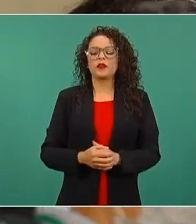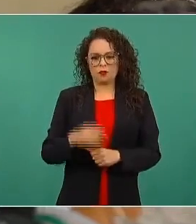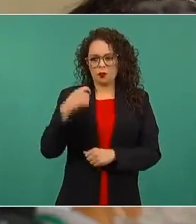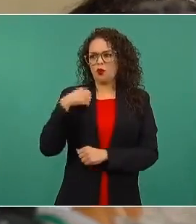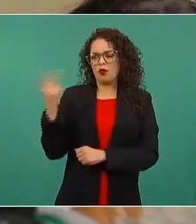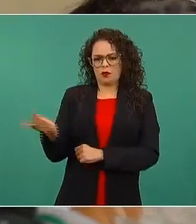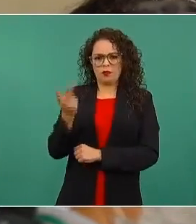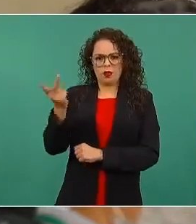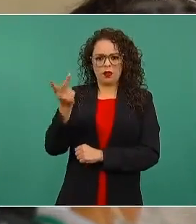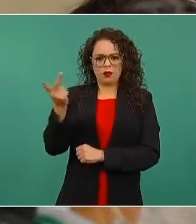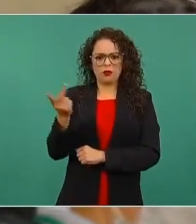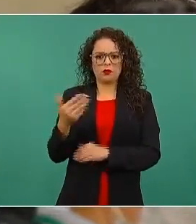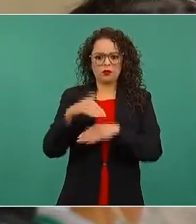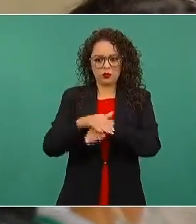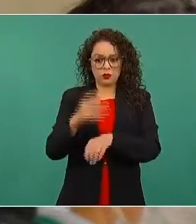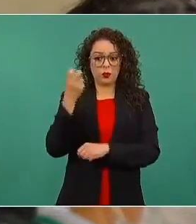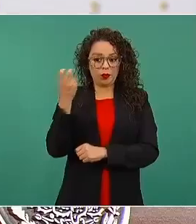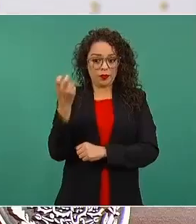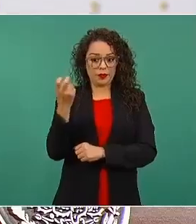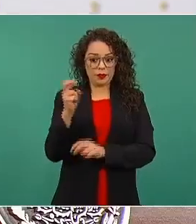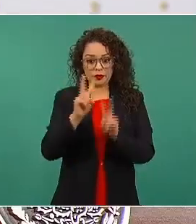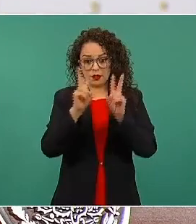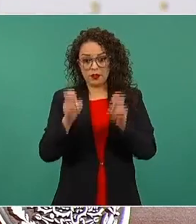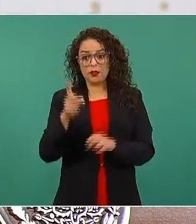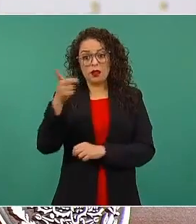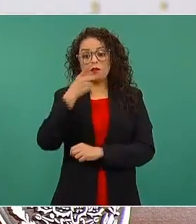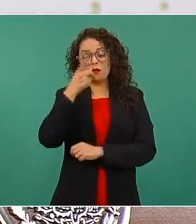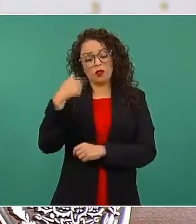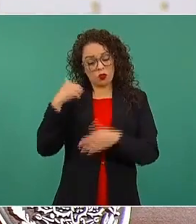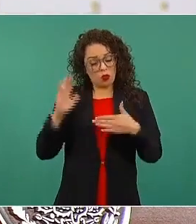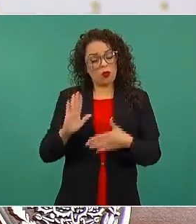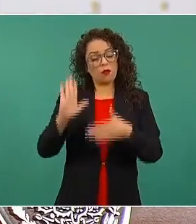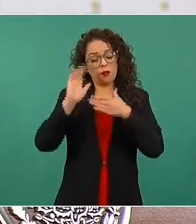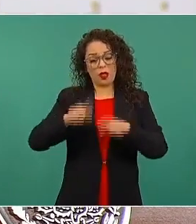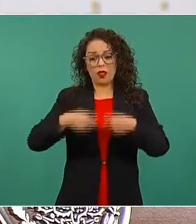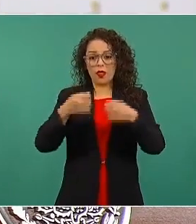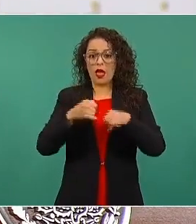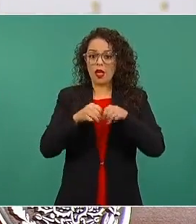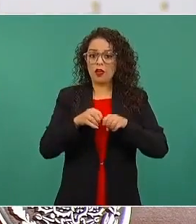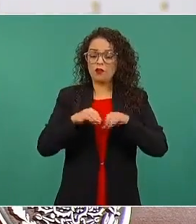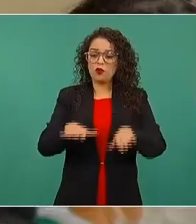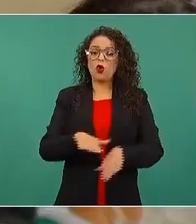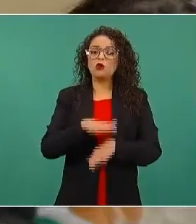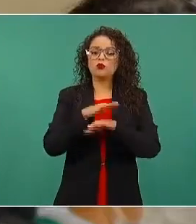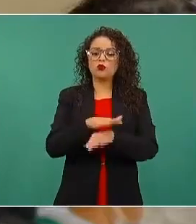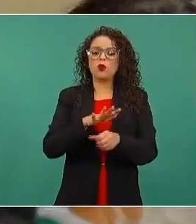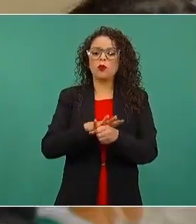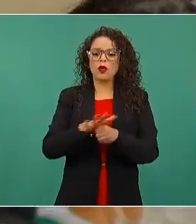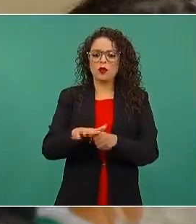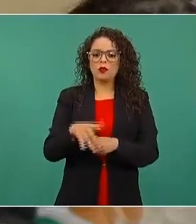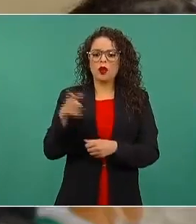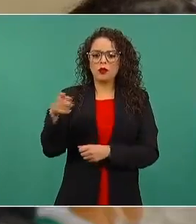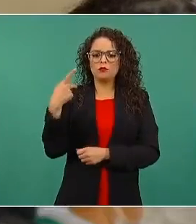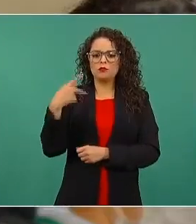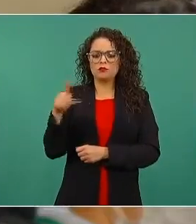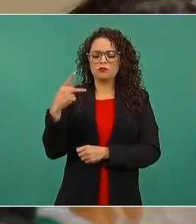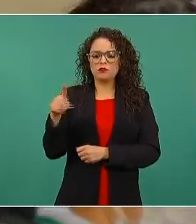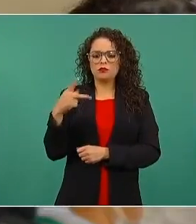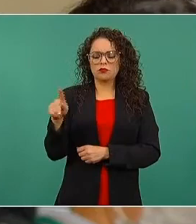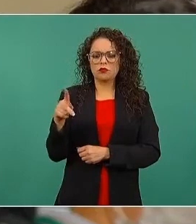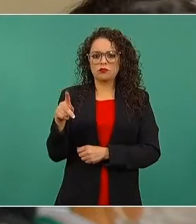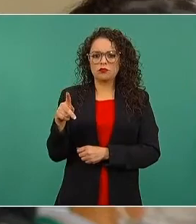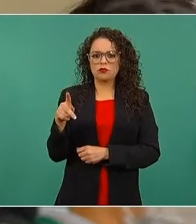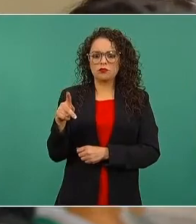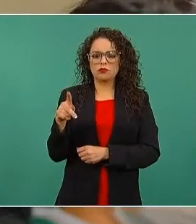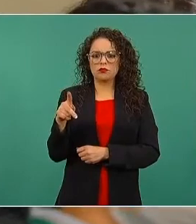sobre este punto de Padres y prometió un informe sobre cómo está la situación de sus casos, cuáles, si se les está